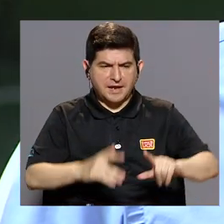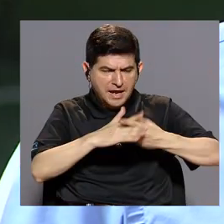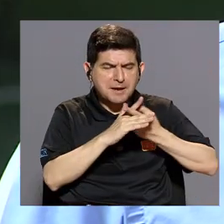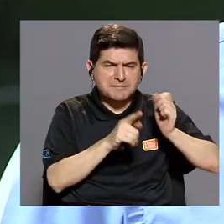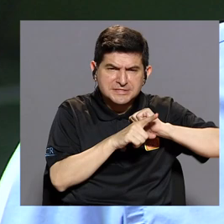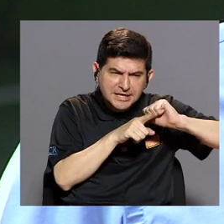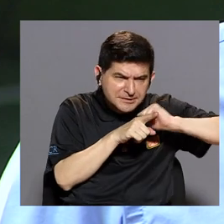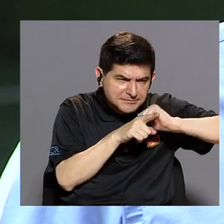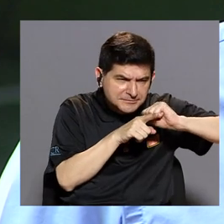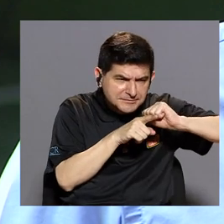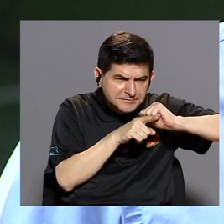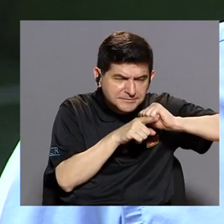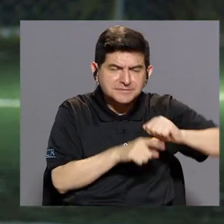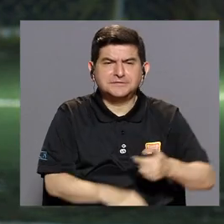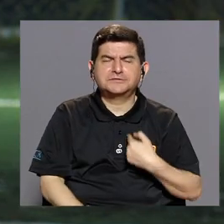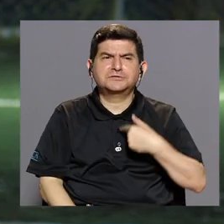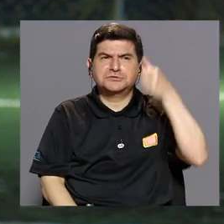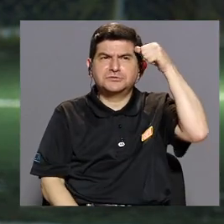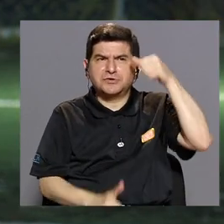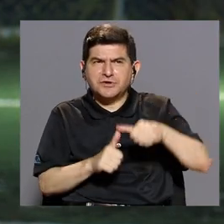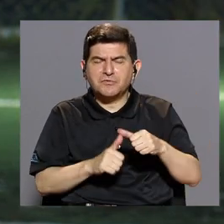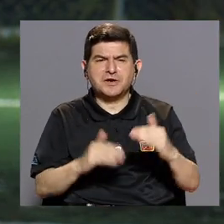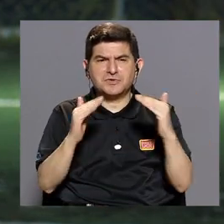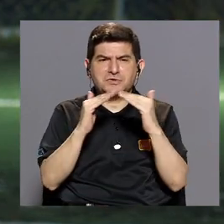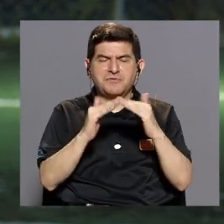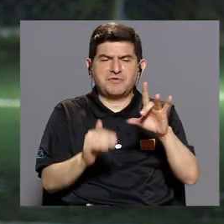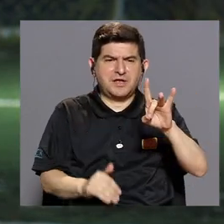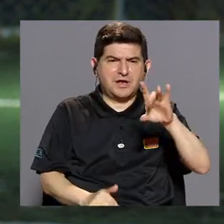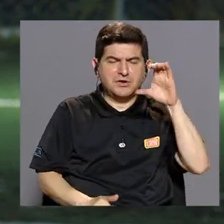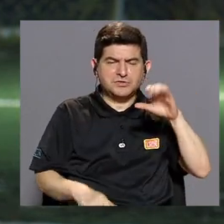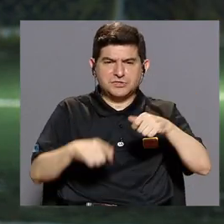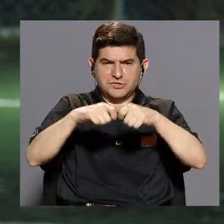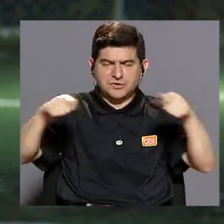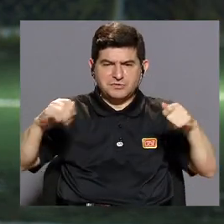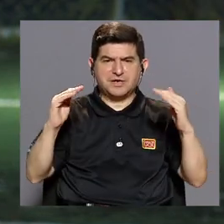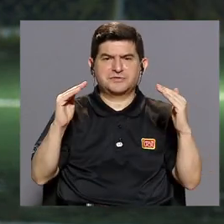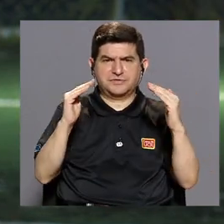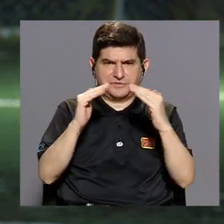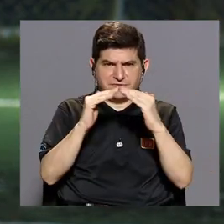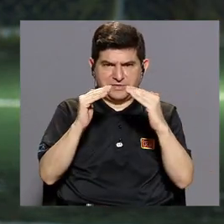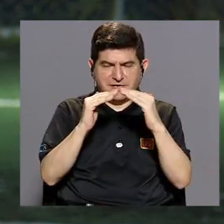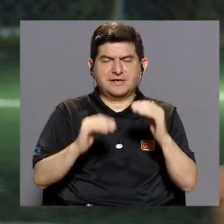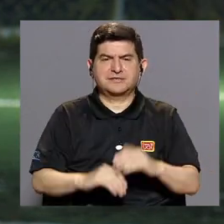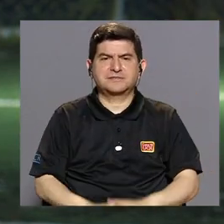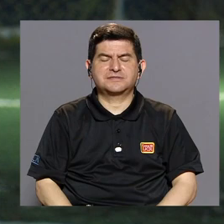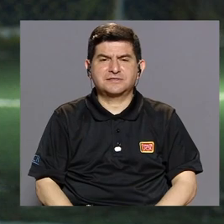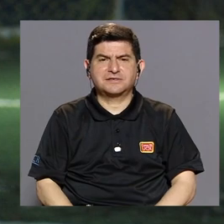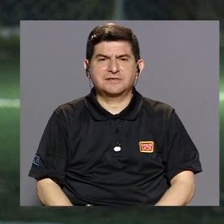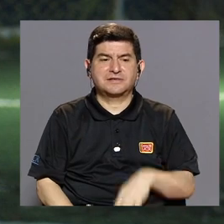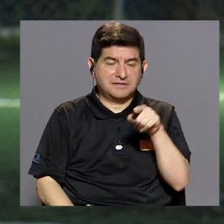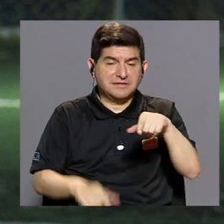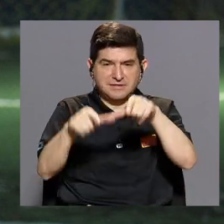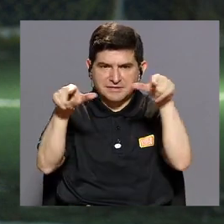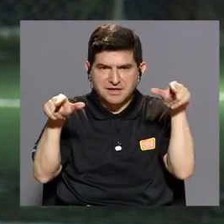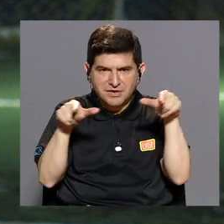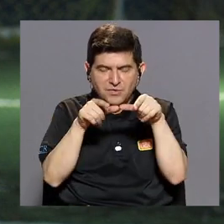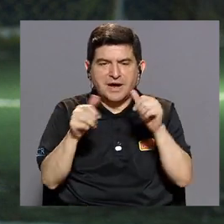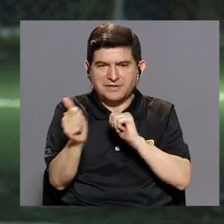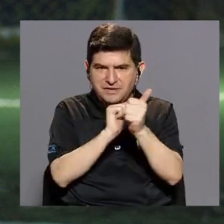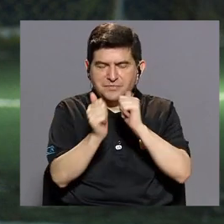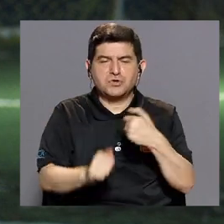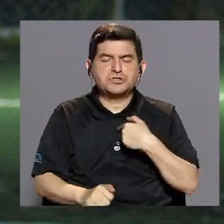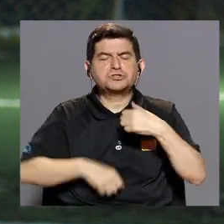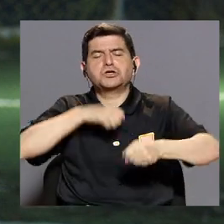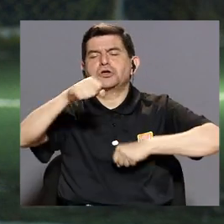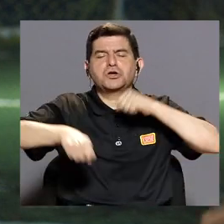Empezamos a entrenar. Yo me acuerdo que vivía cerca, vivía a 800 metros de mi casa, perdón, vivía a 800 metros del poli y yo iba en